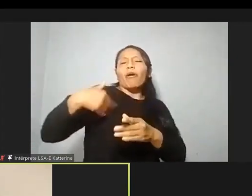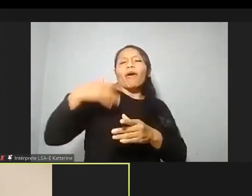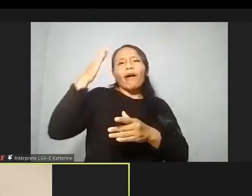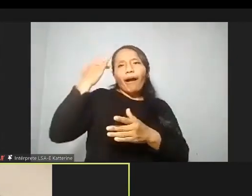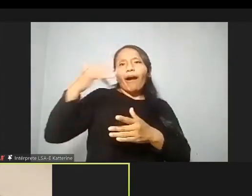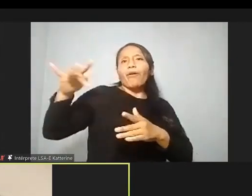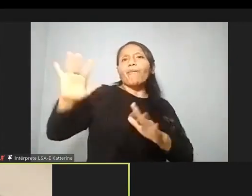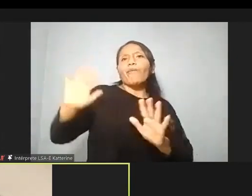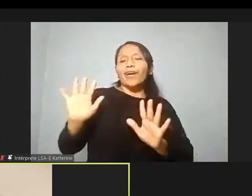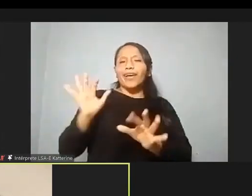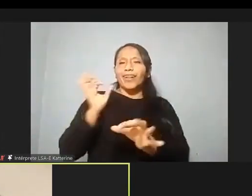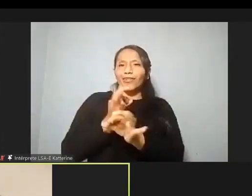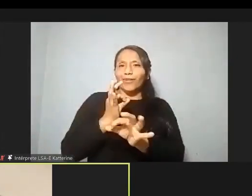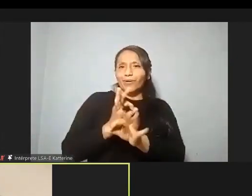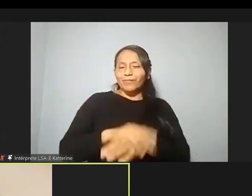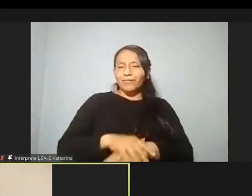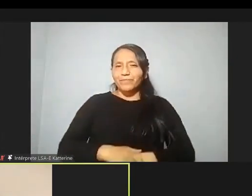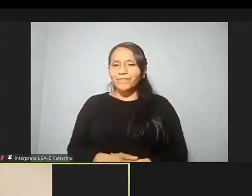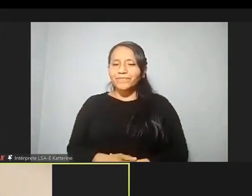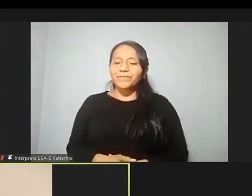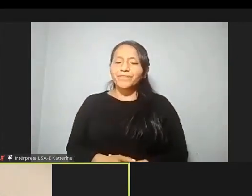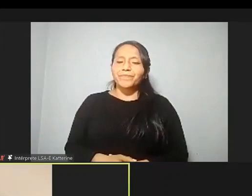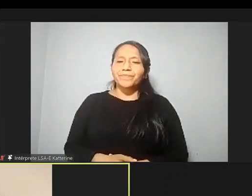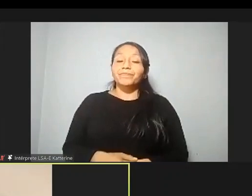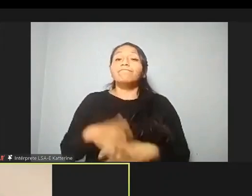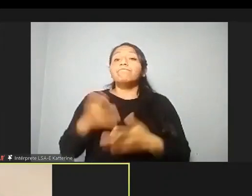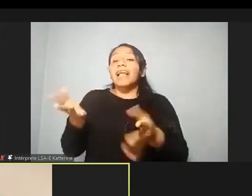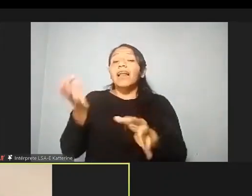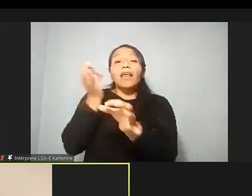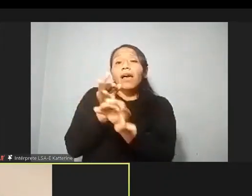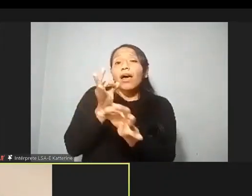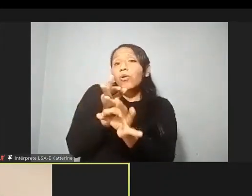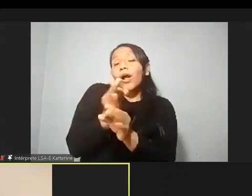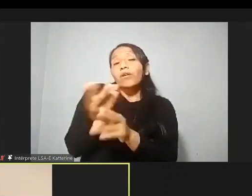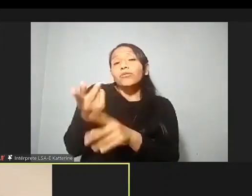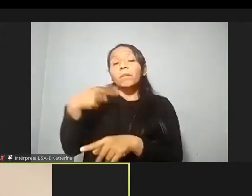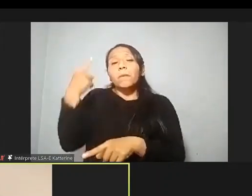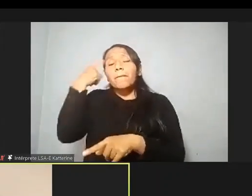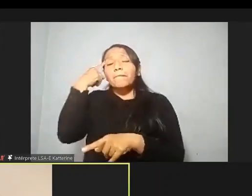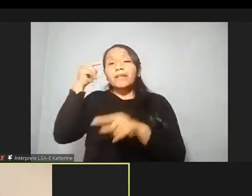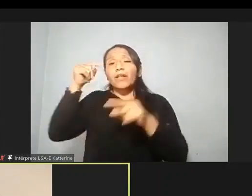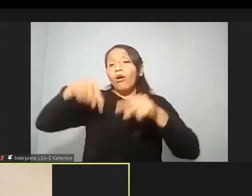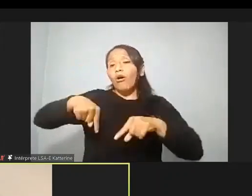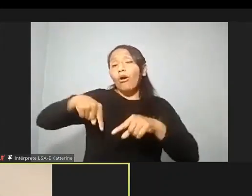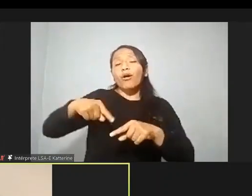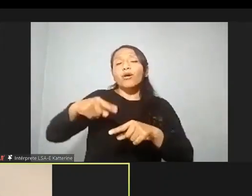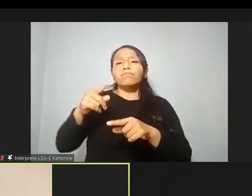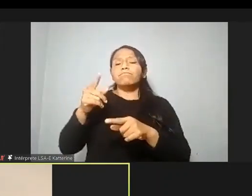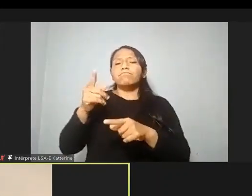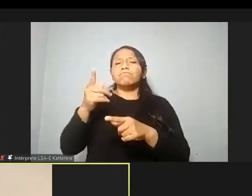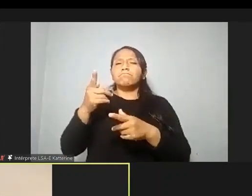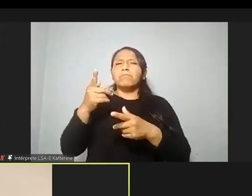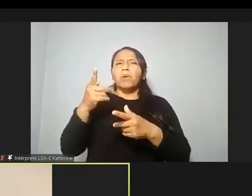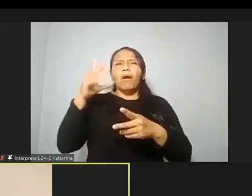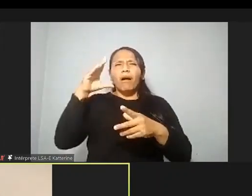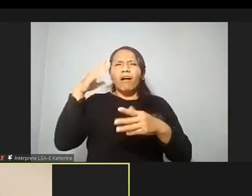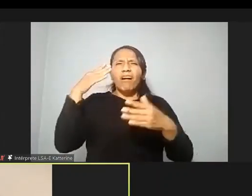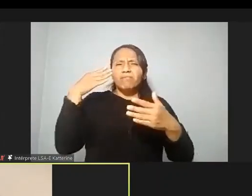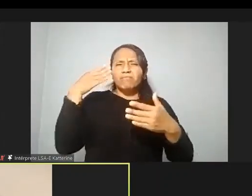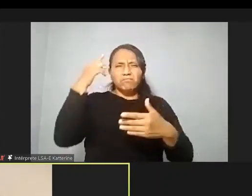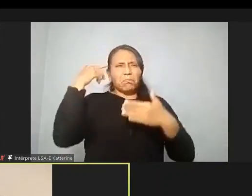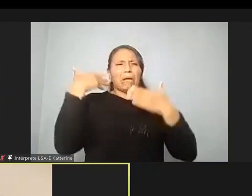escuela. La educación tal cual se la concibe hoy en día no solo es capacitista y por ende